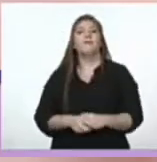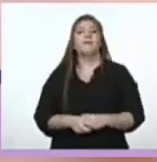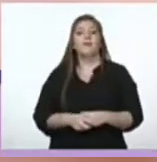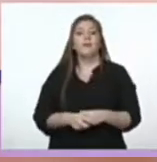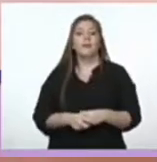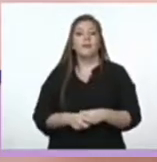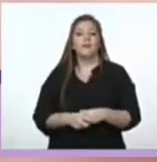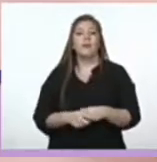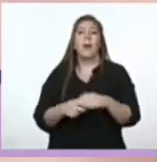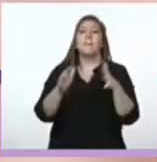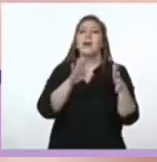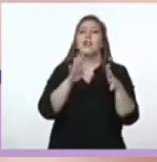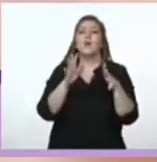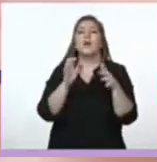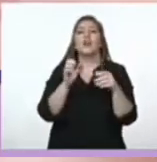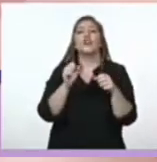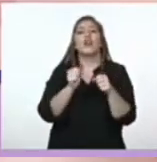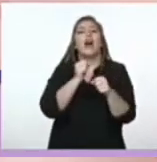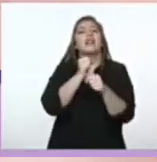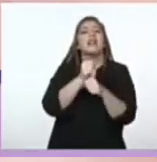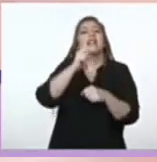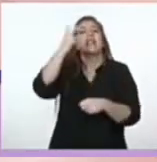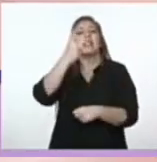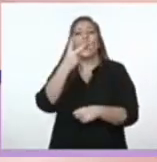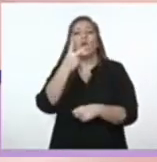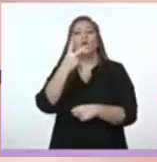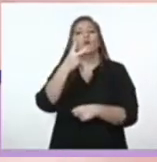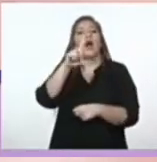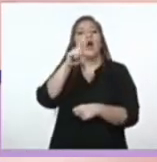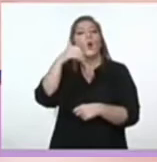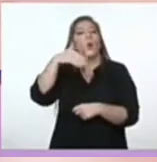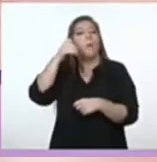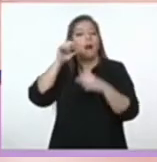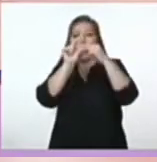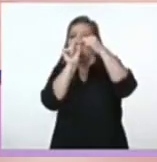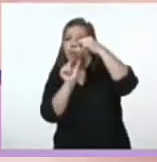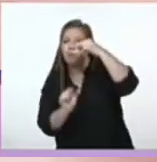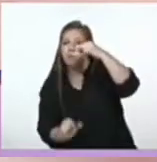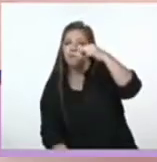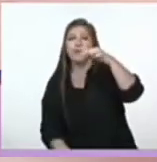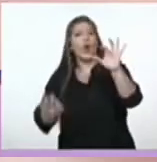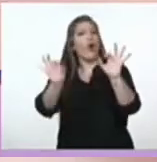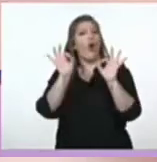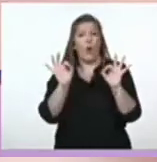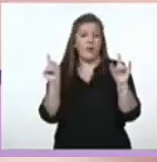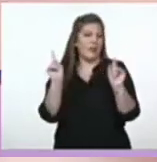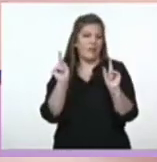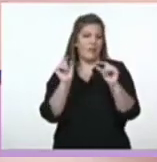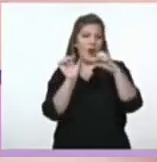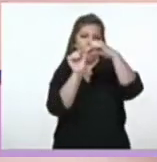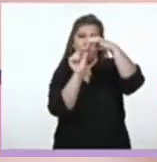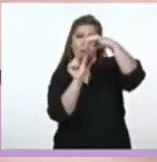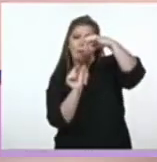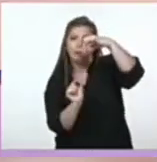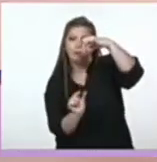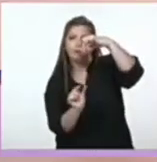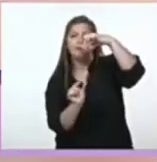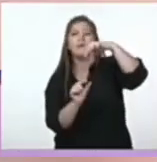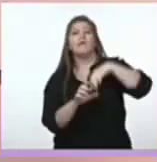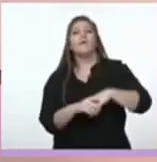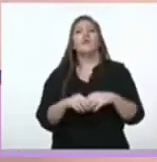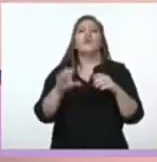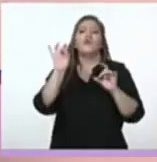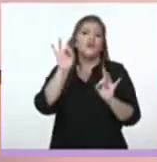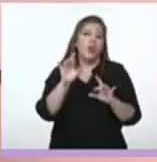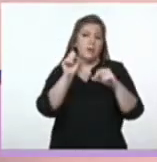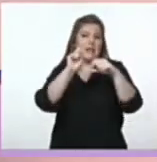llega aproximadamente hasta la segunda lumbar, es decir, no recorre absolutamente toda la columna vertebral, sino que va a llegar solamente